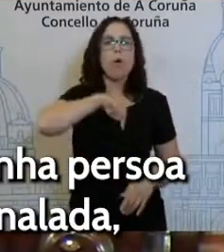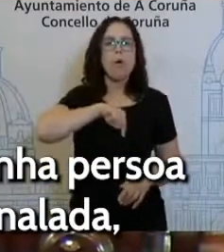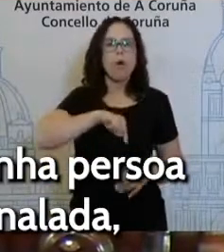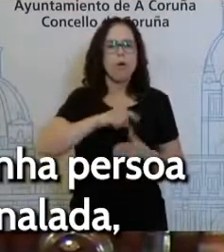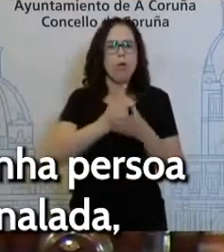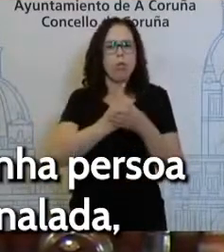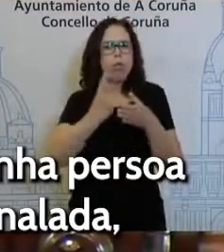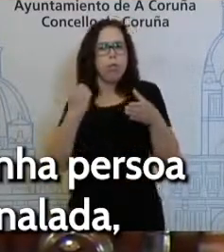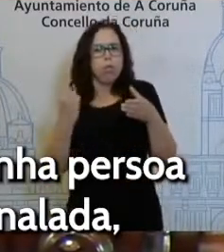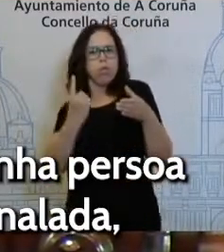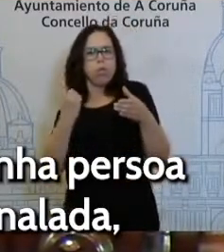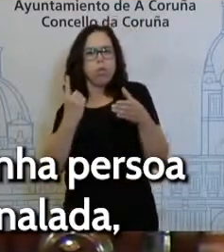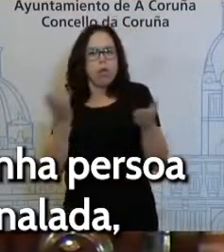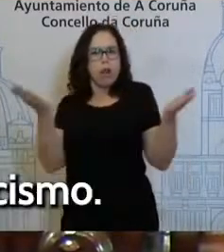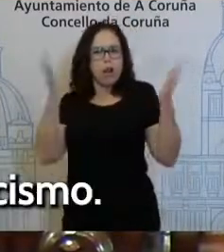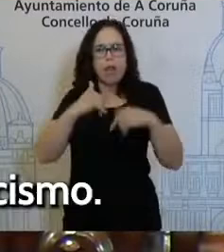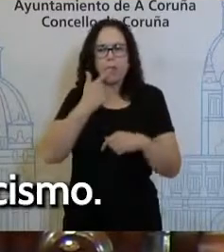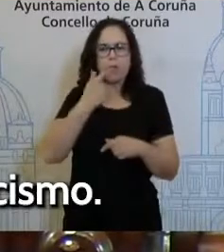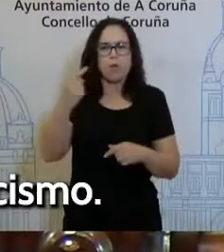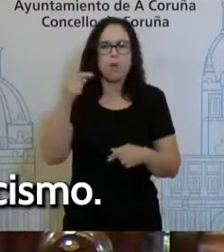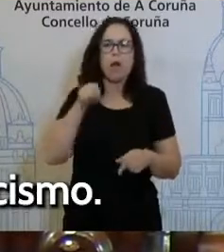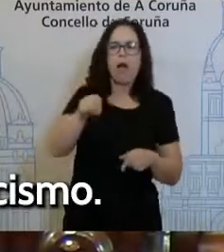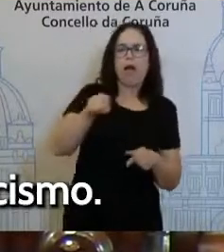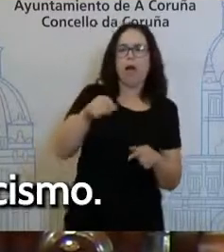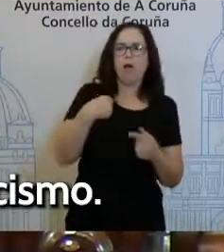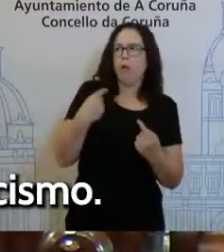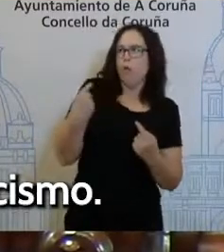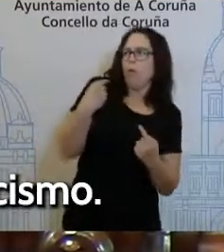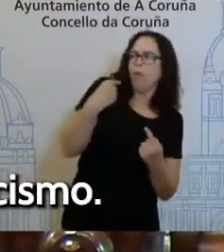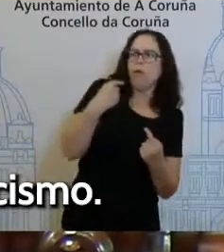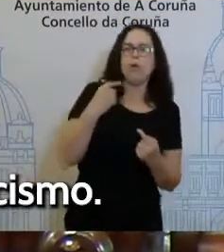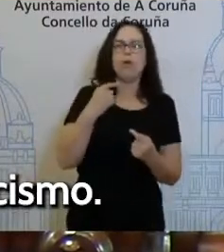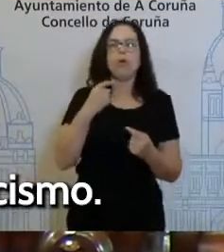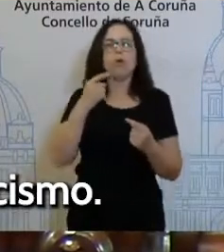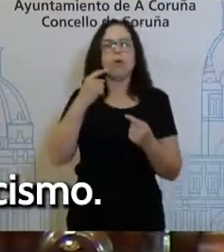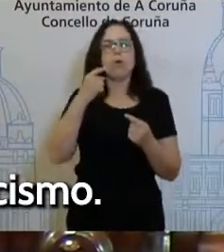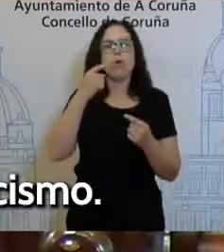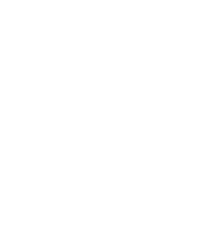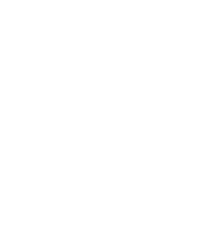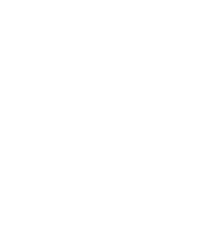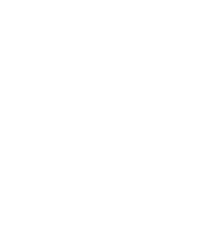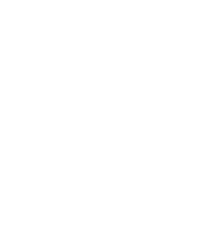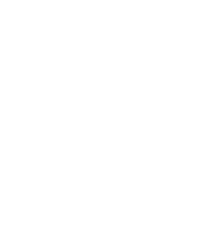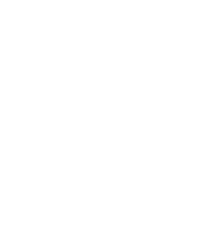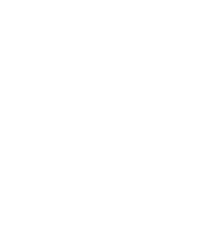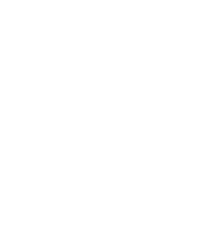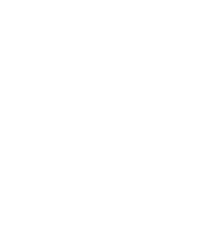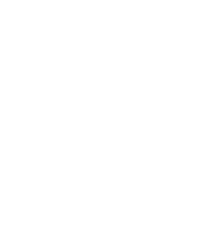excluída, non se sinte sinalada, non hai homofobia, nin hai racismo.